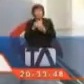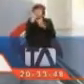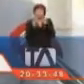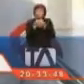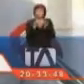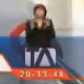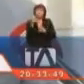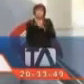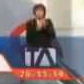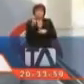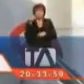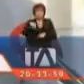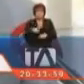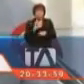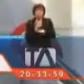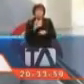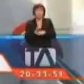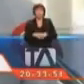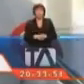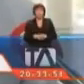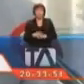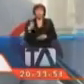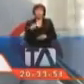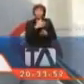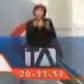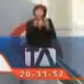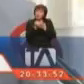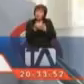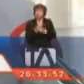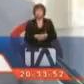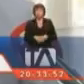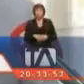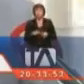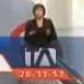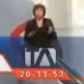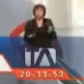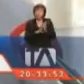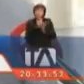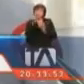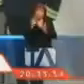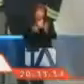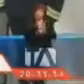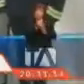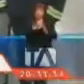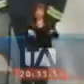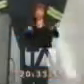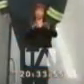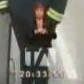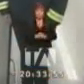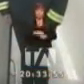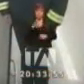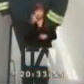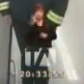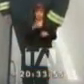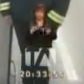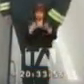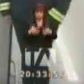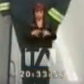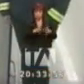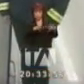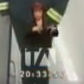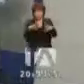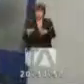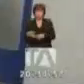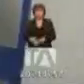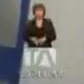de turistas y este es una demostración más que estamos dando todos los pasos para conseguirlo 4 de estas máquinas él no cambian en todo